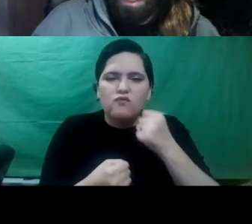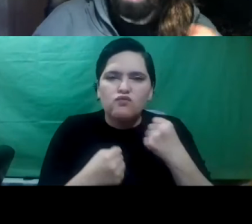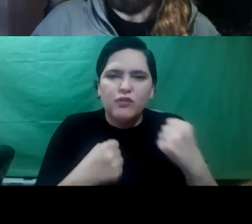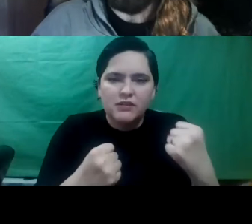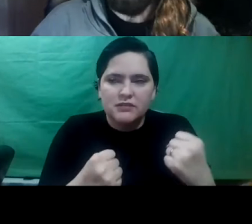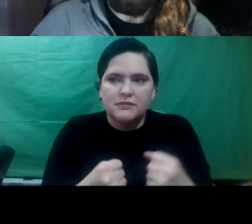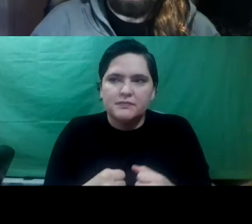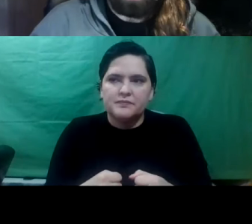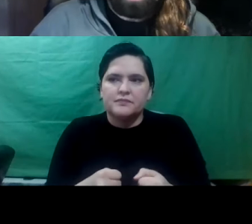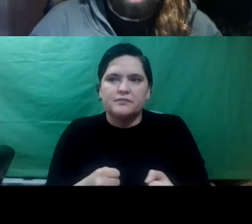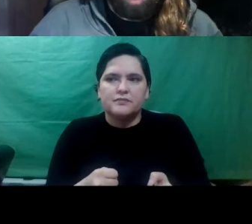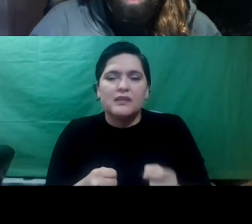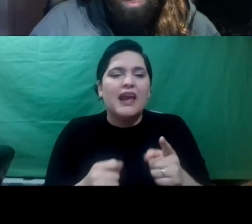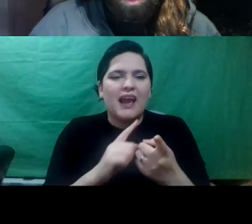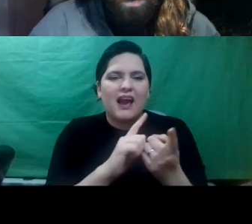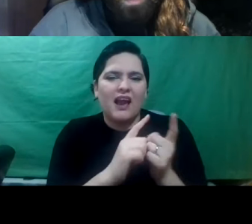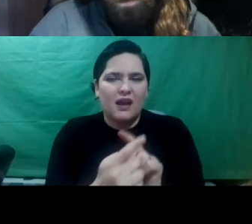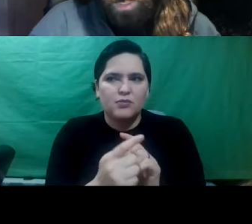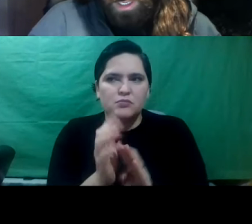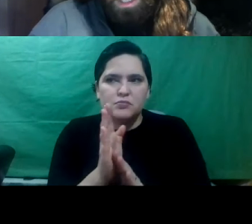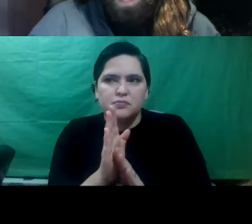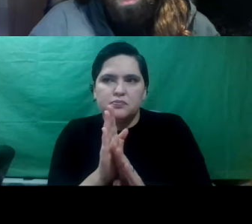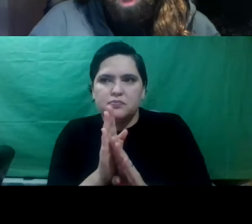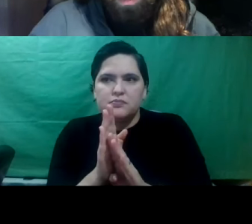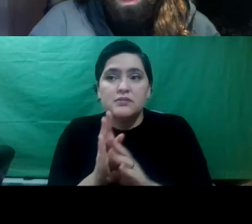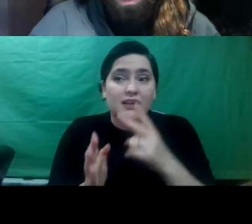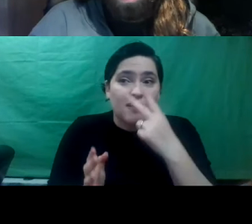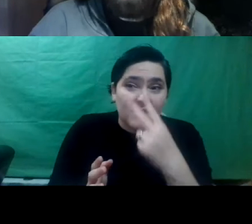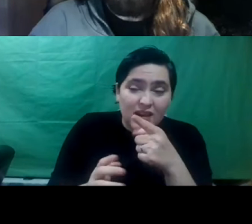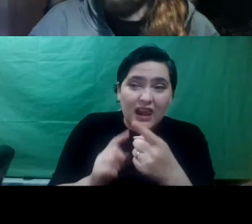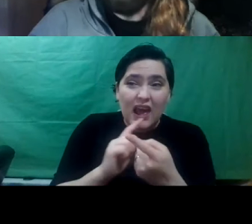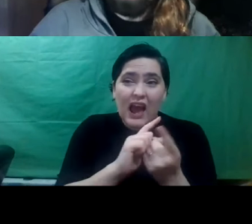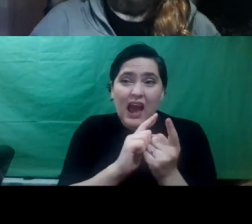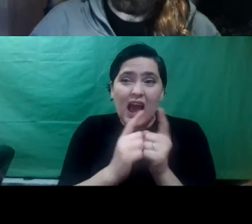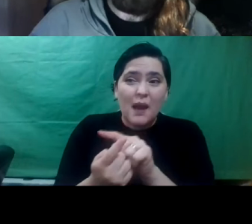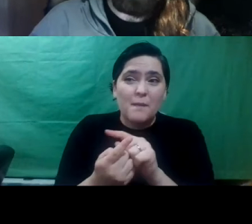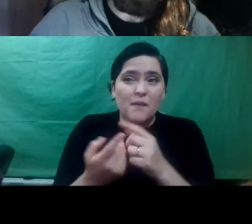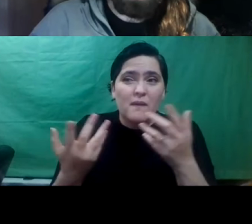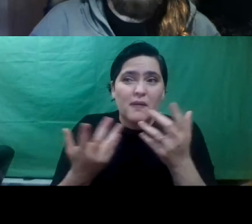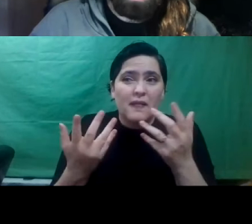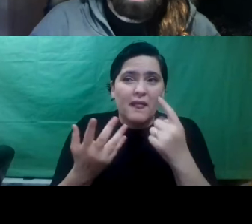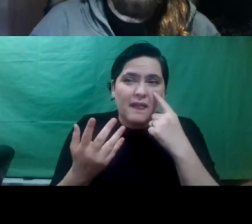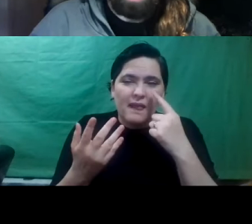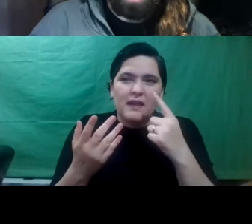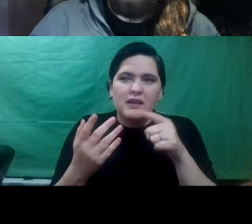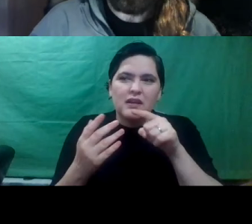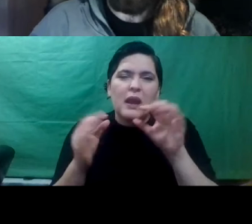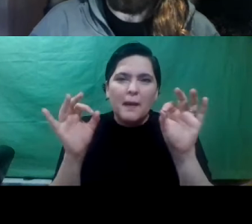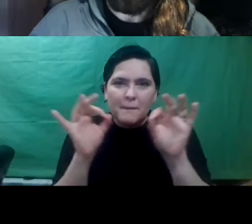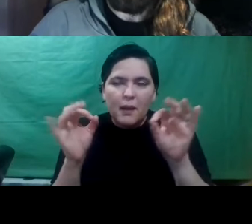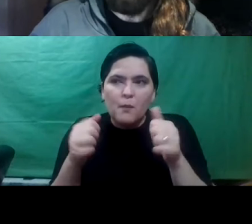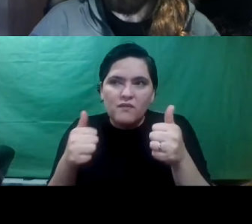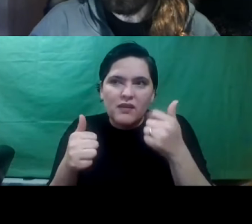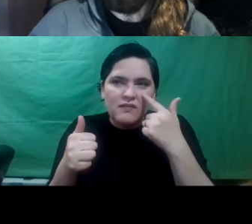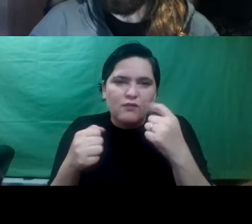delta H, el cambio de entropía. Y como vemos, el cambio de entropía es proporcional y se explica bastante bien por la fuerza